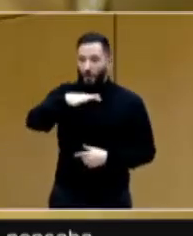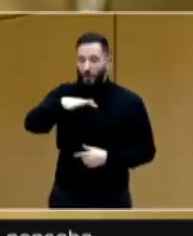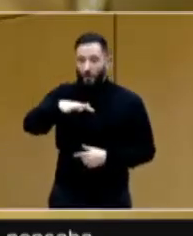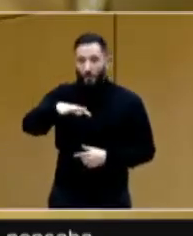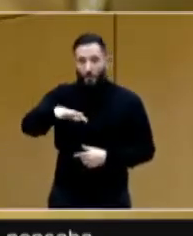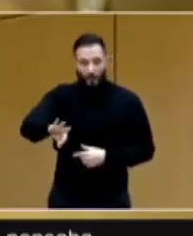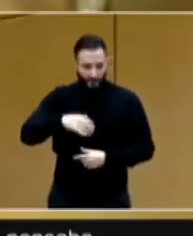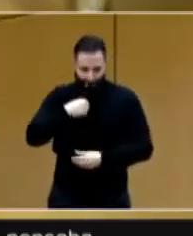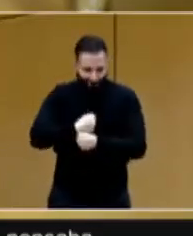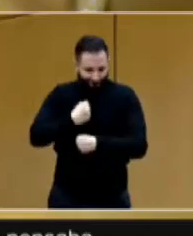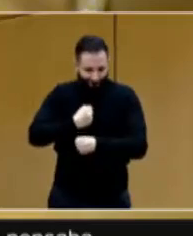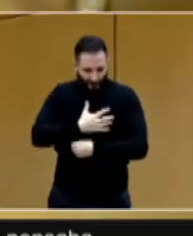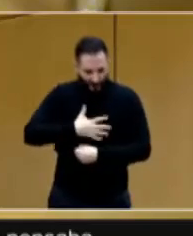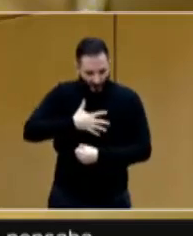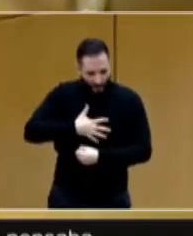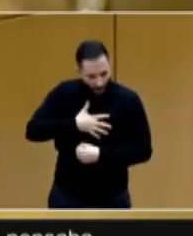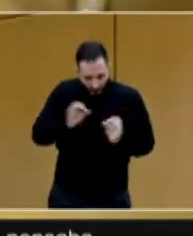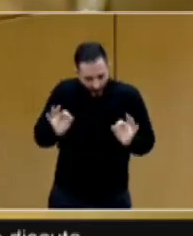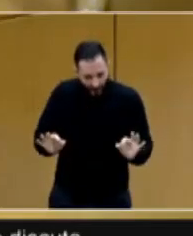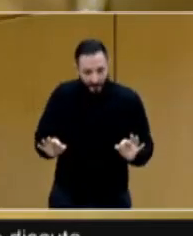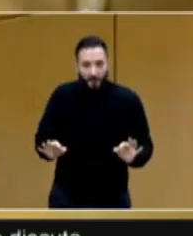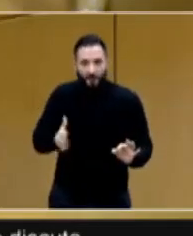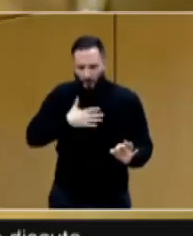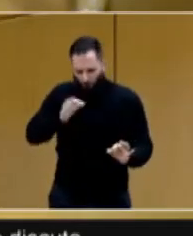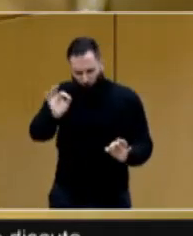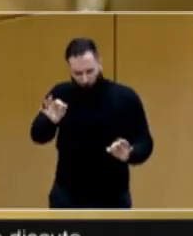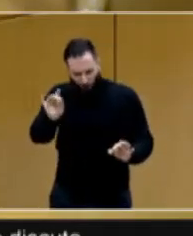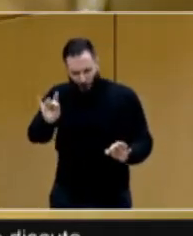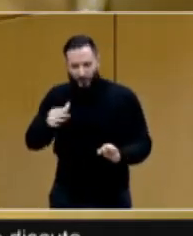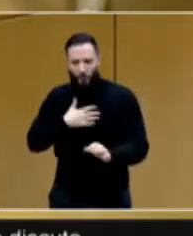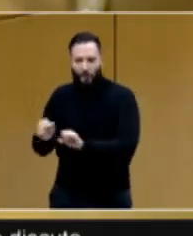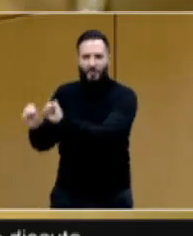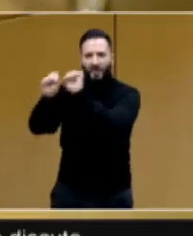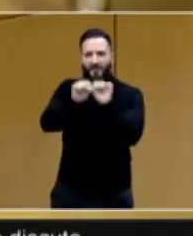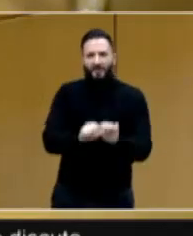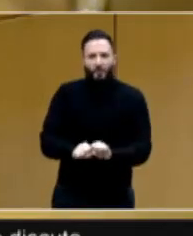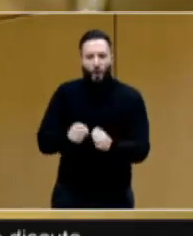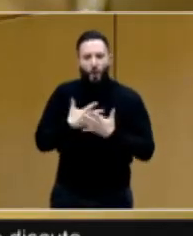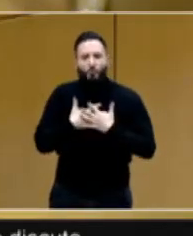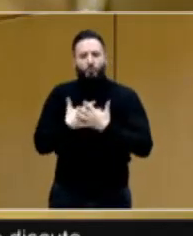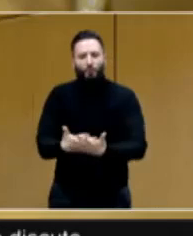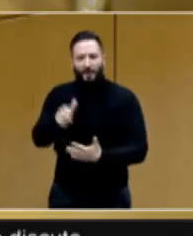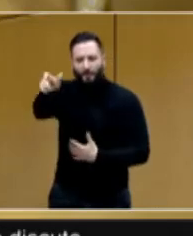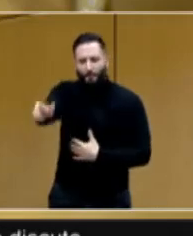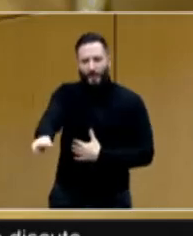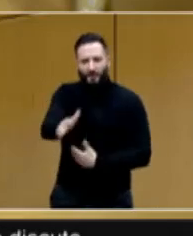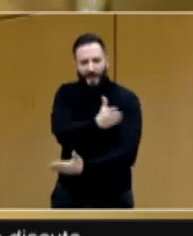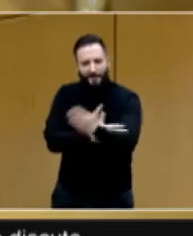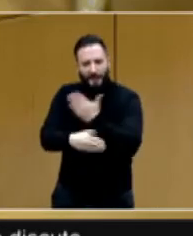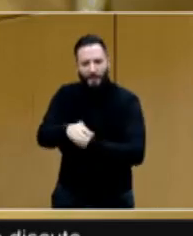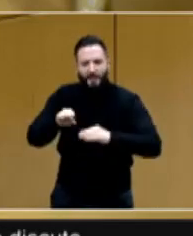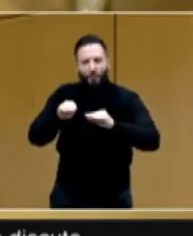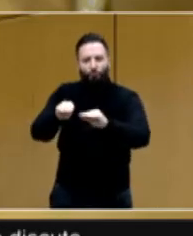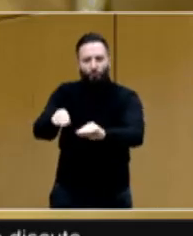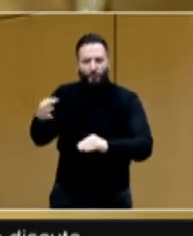encantados pues evidentemente esto ha cambiado porque si tenemos que defender la voluntad de deseos y preferencias de la persona el fiscal lo que no podía estar instando